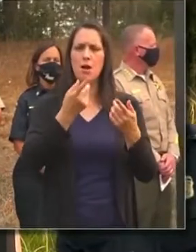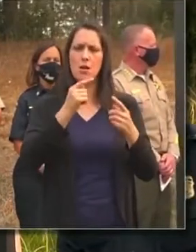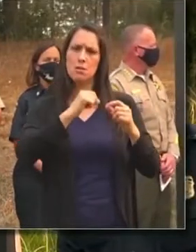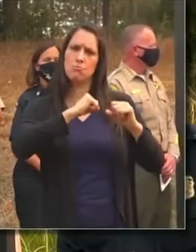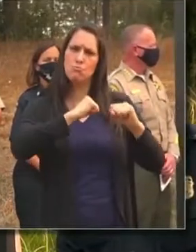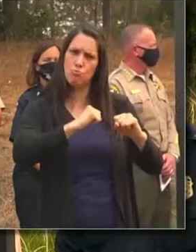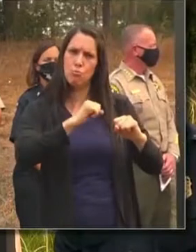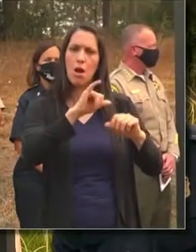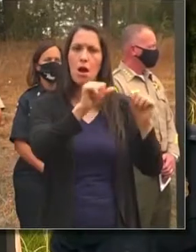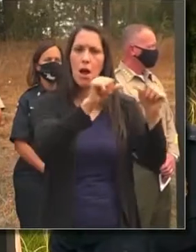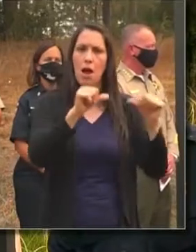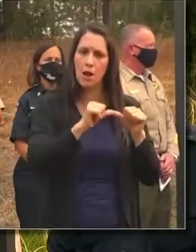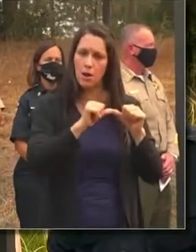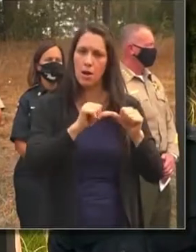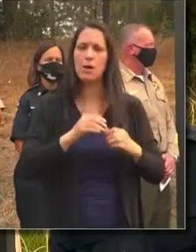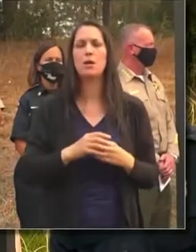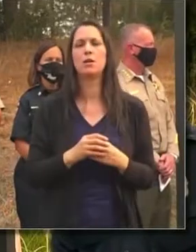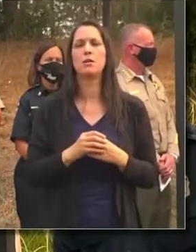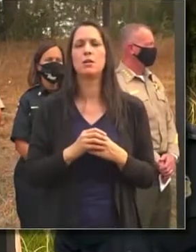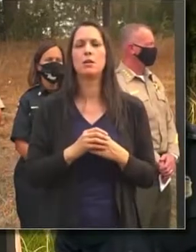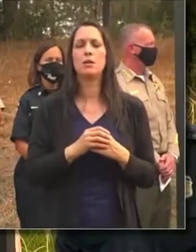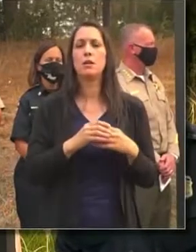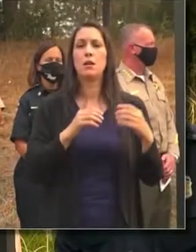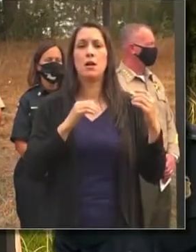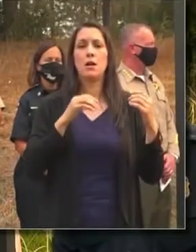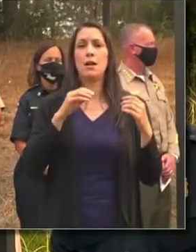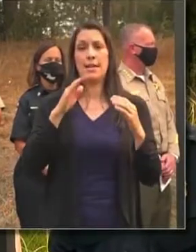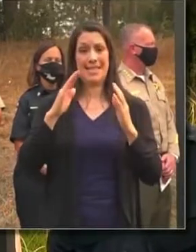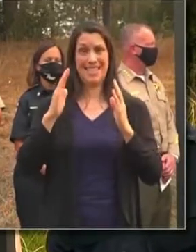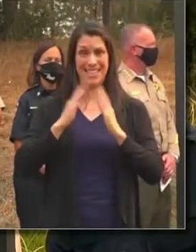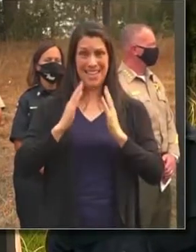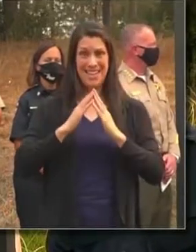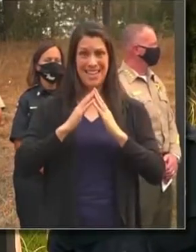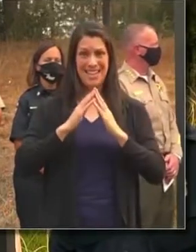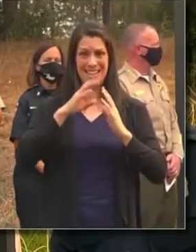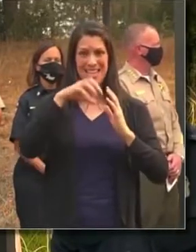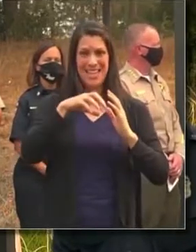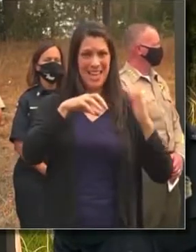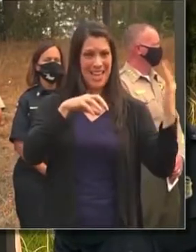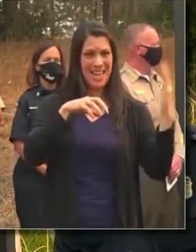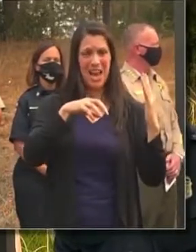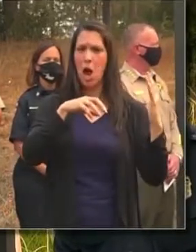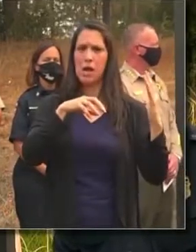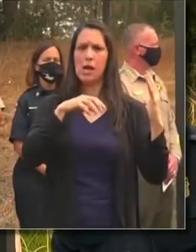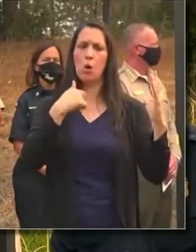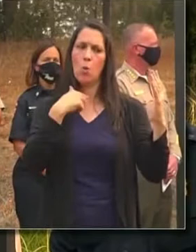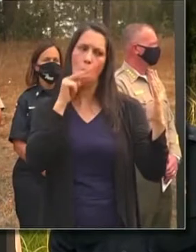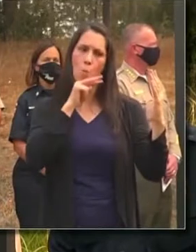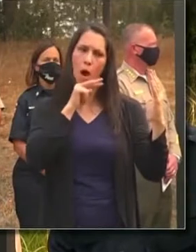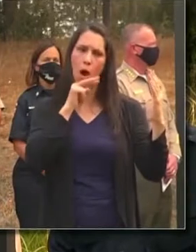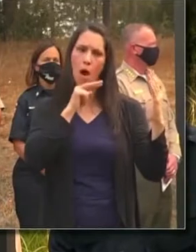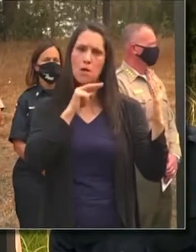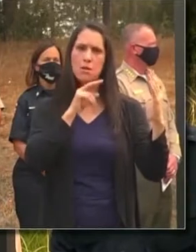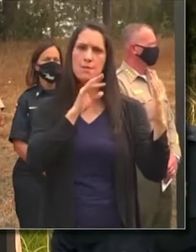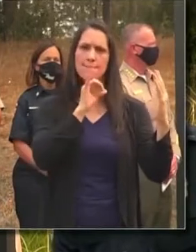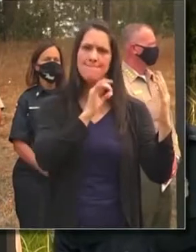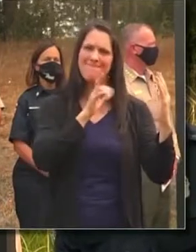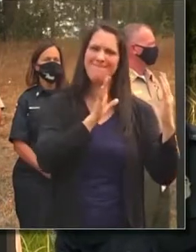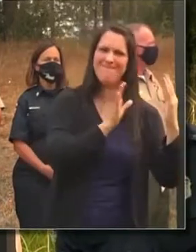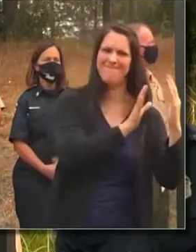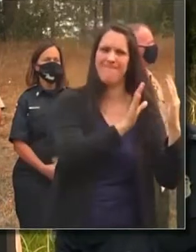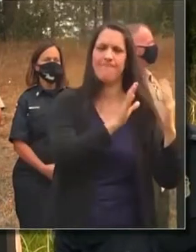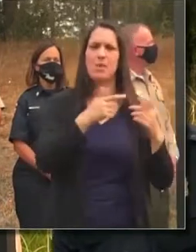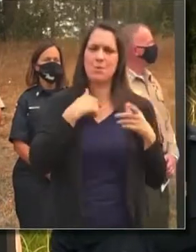trabajando en defensa de las estructuras es algo que estamos observando con mucho cuidado y